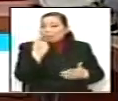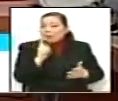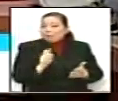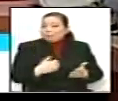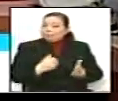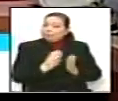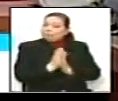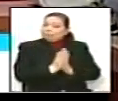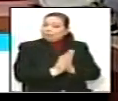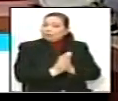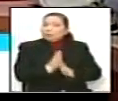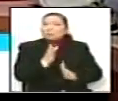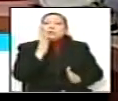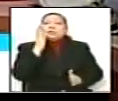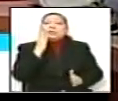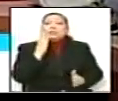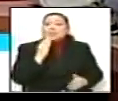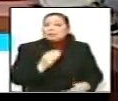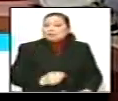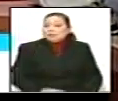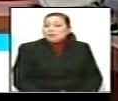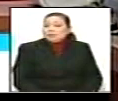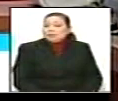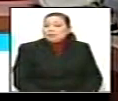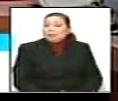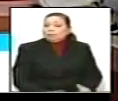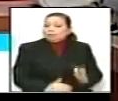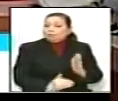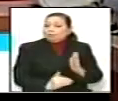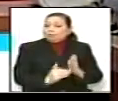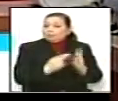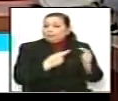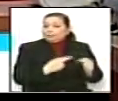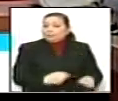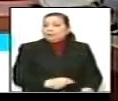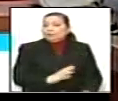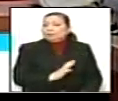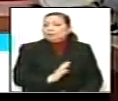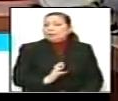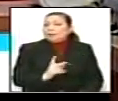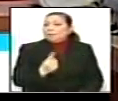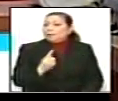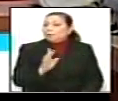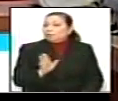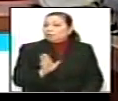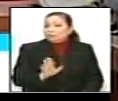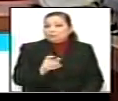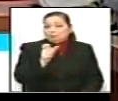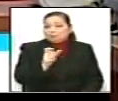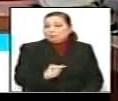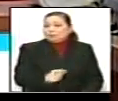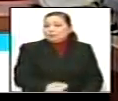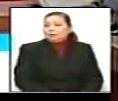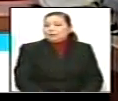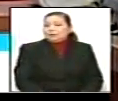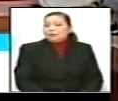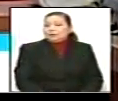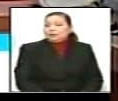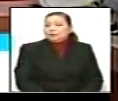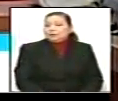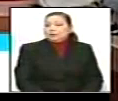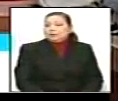poder satisfacer con su experiencia. La meritocracia es una responsabilidad estatal, pero no para subsanar perfiles.